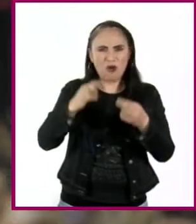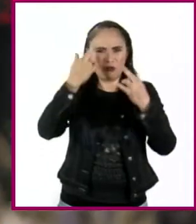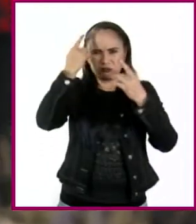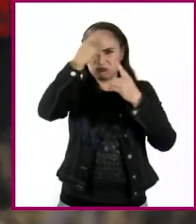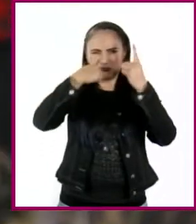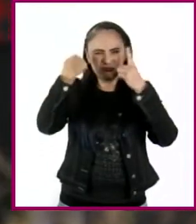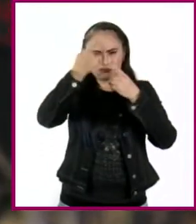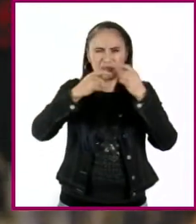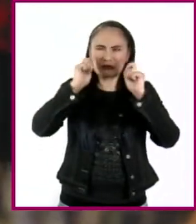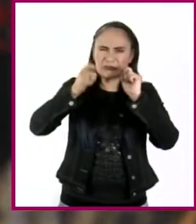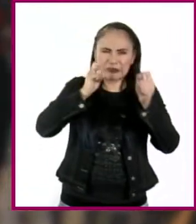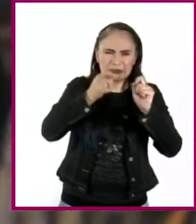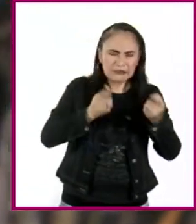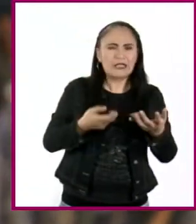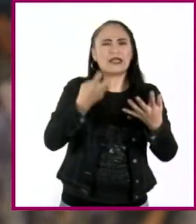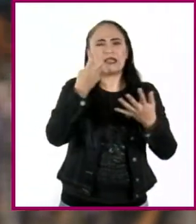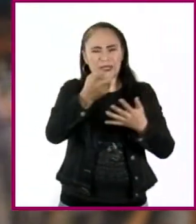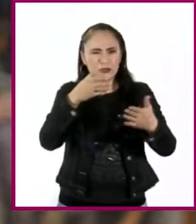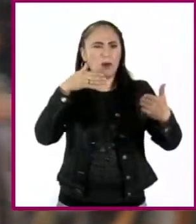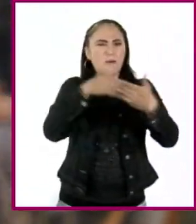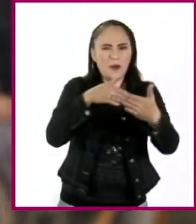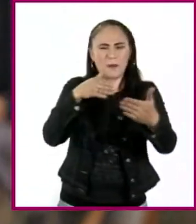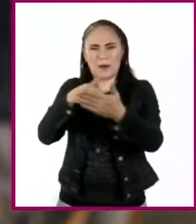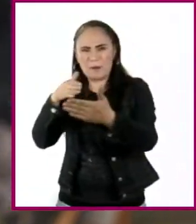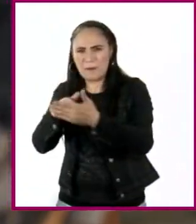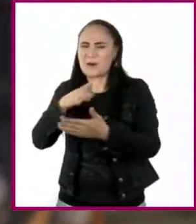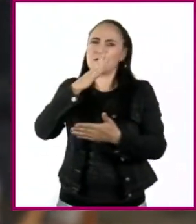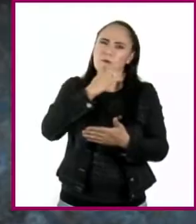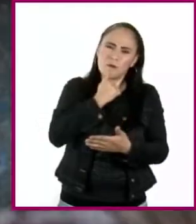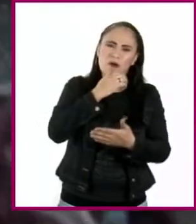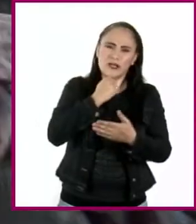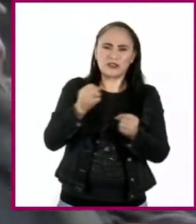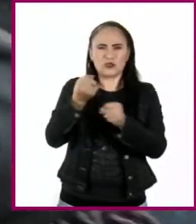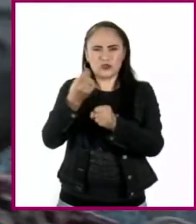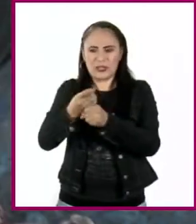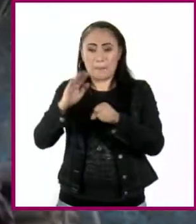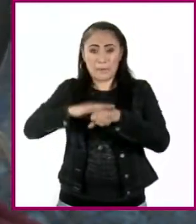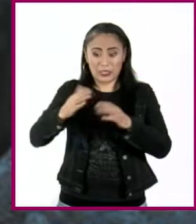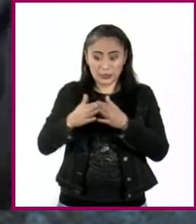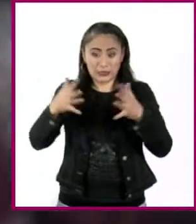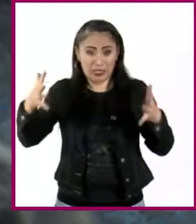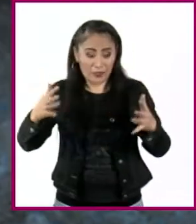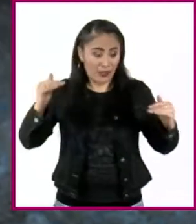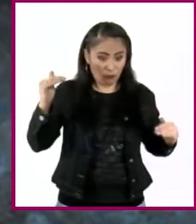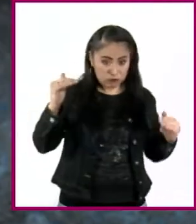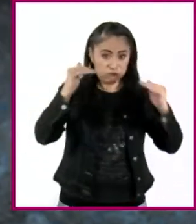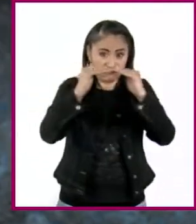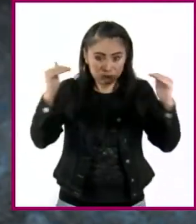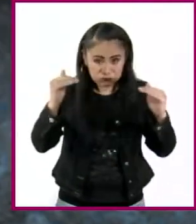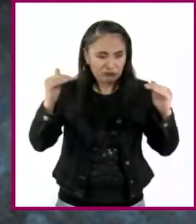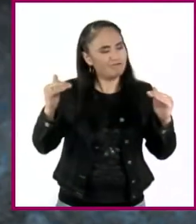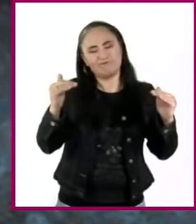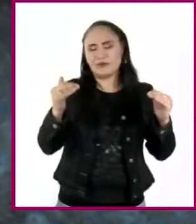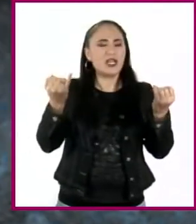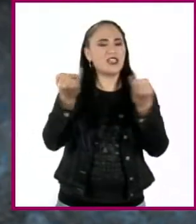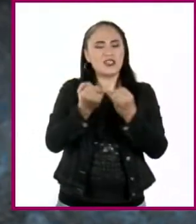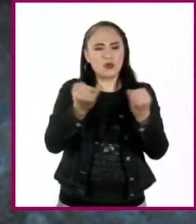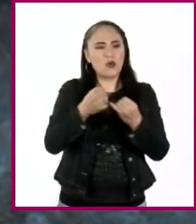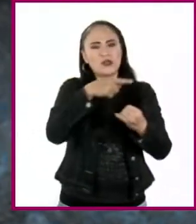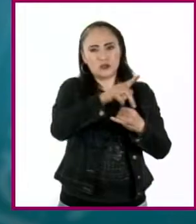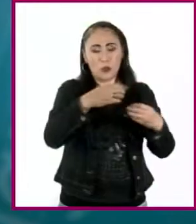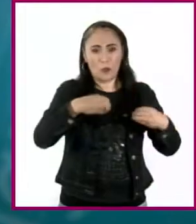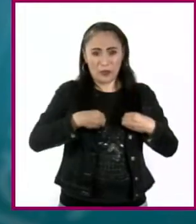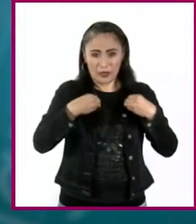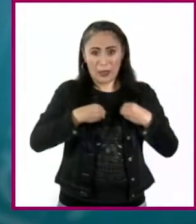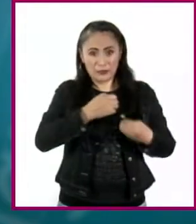les impiden o limitan su incorporación a sociedades más amplias, en condiciones de igualdad, y también reduce su acceso a mejores condiciones de